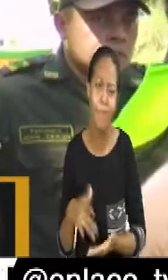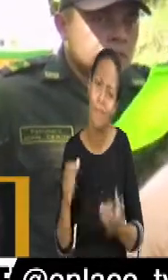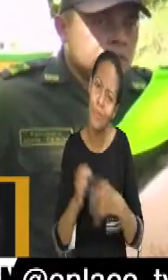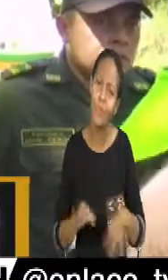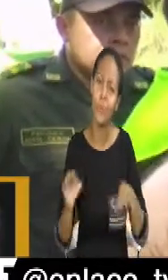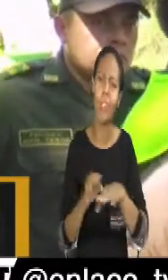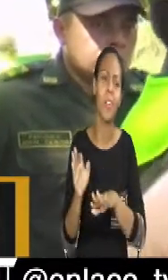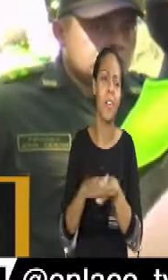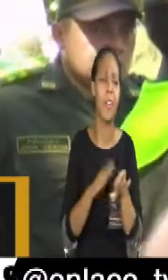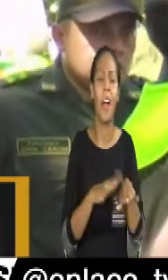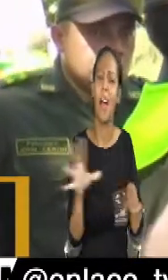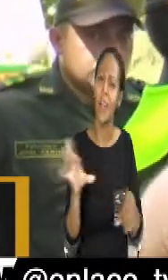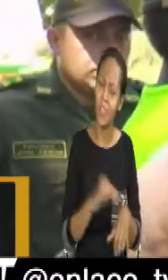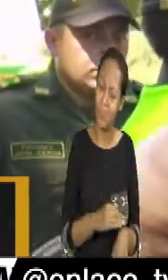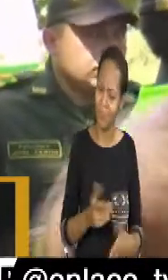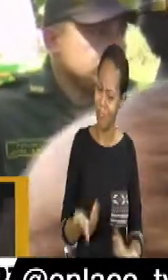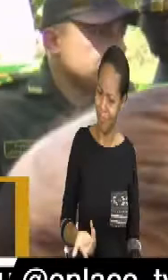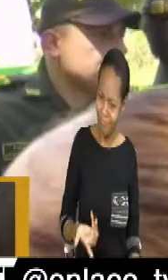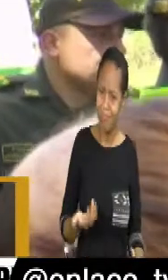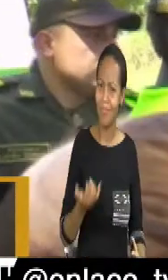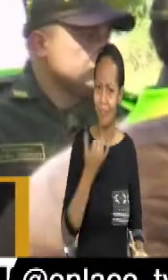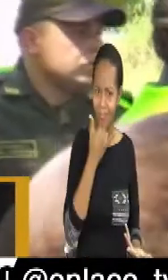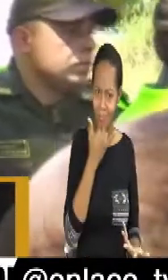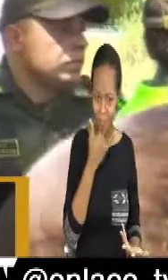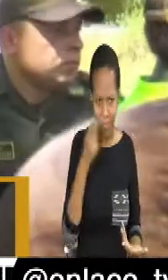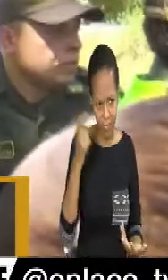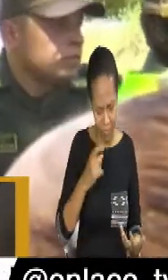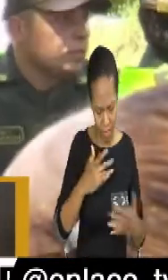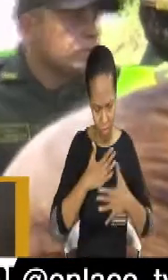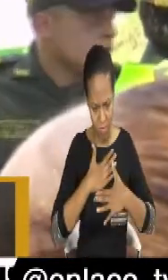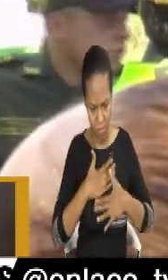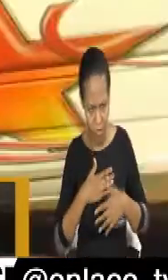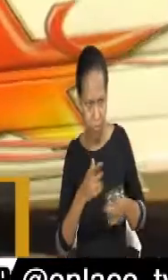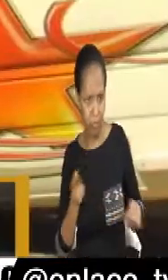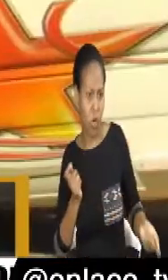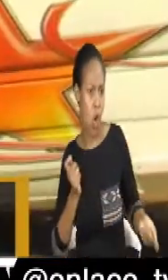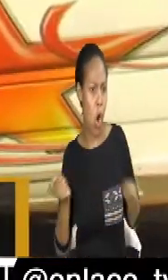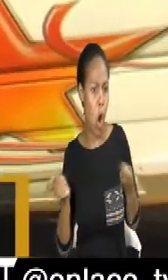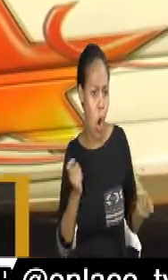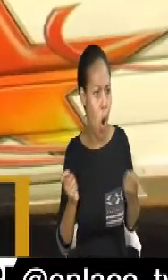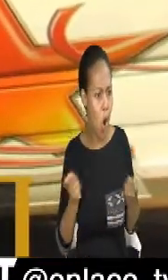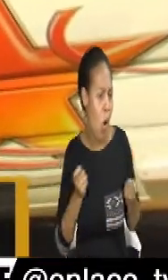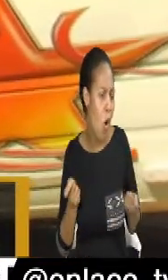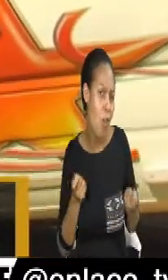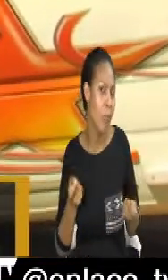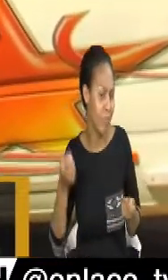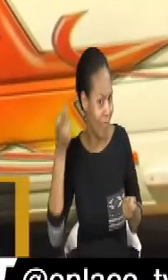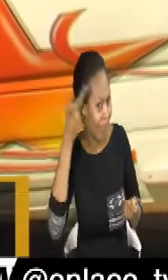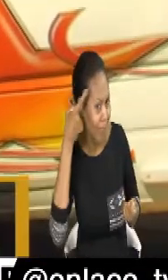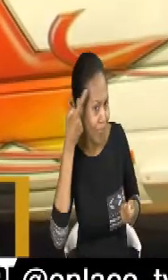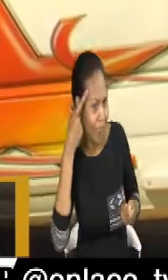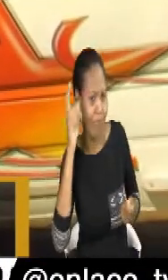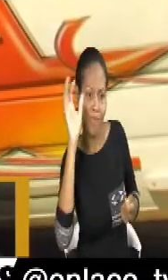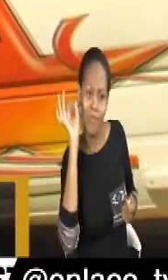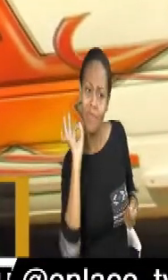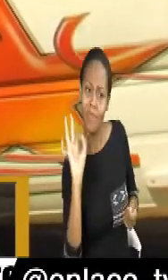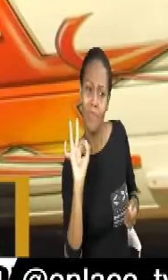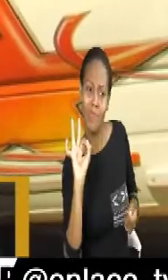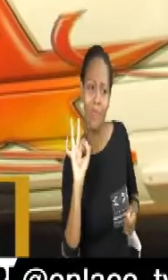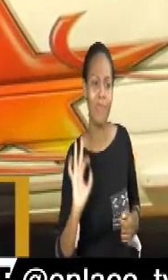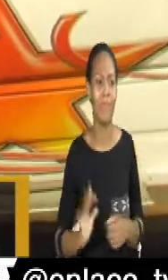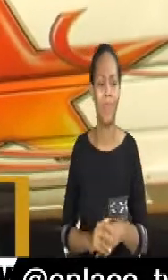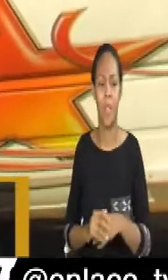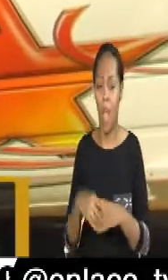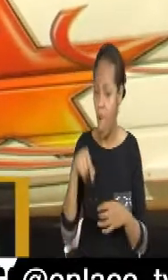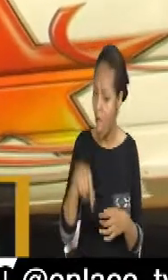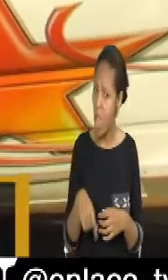prudencia, obviamente en todos los momentos del año en la conducción, no solamente en las épocas de los festivos, sino a lo largo y ancho del país y